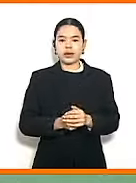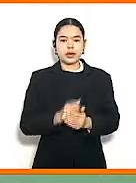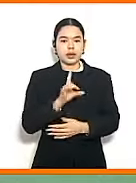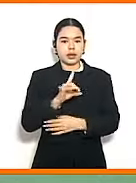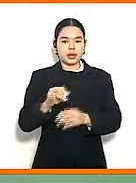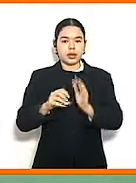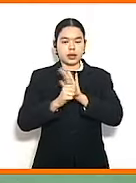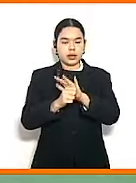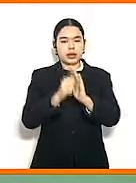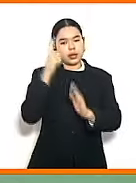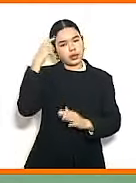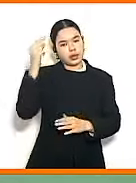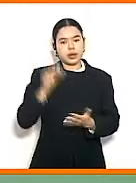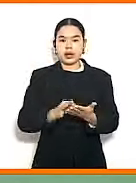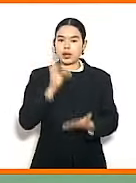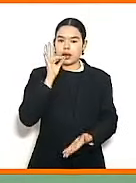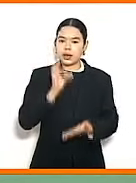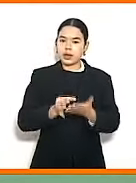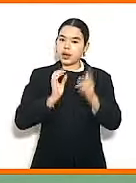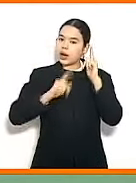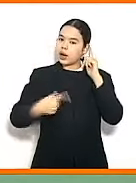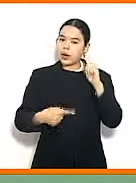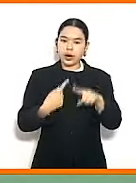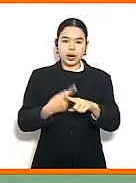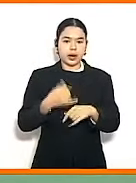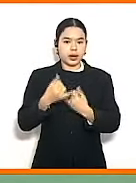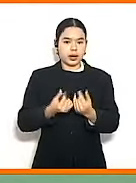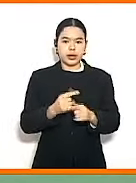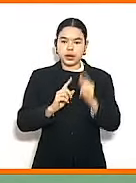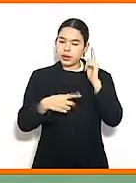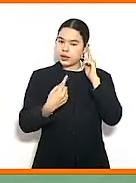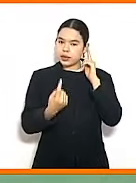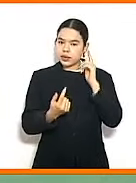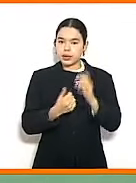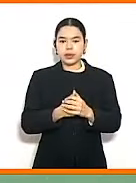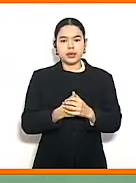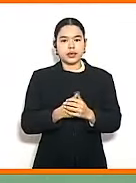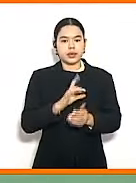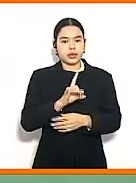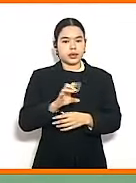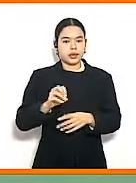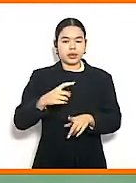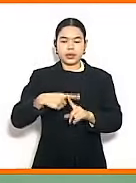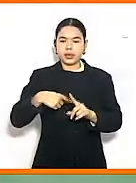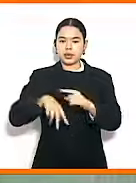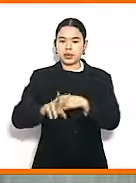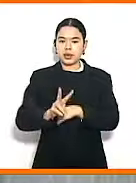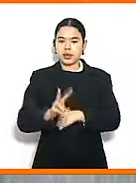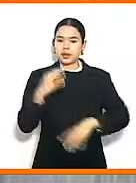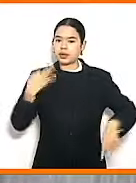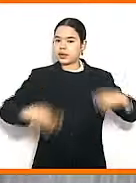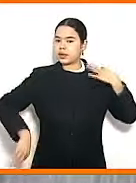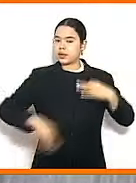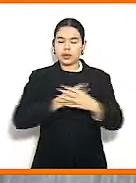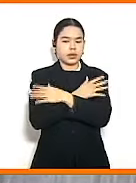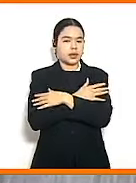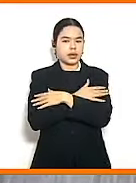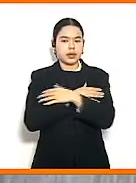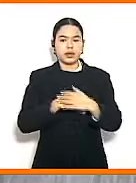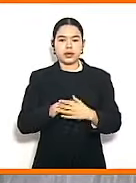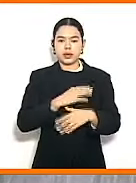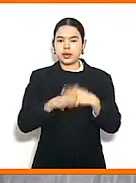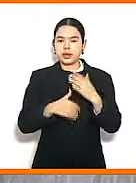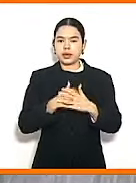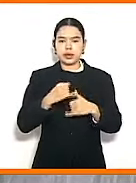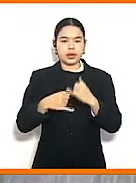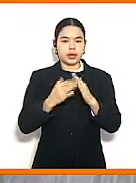su símbolo de sueños café. Para Multi X, jugada gratis. Para más uno, 80 más 2. Muchas felicidades a